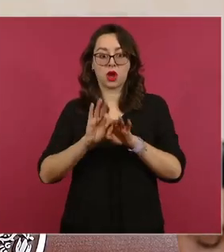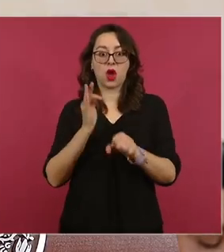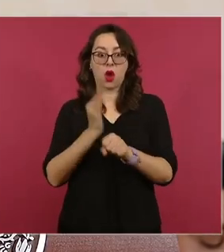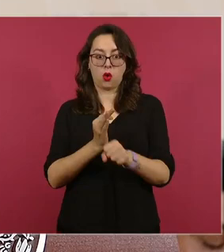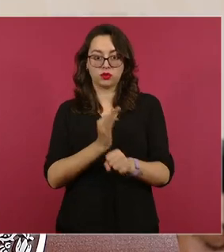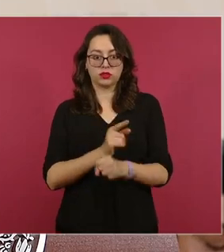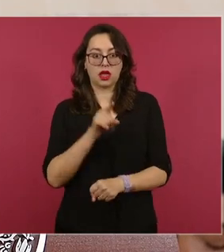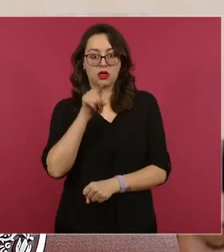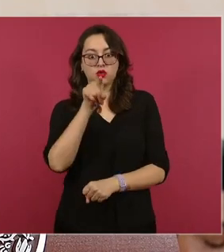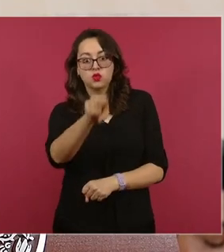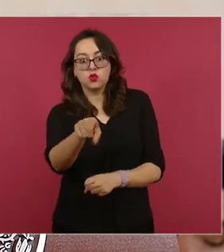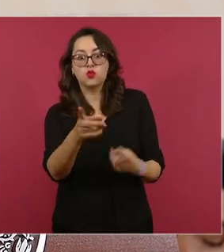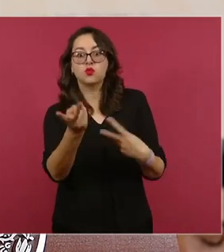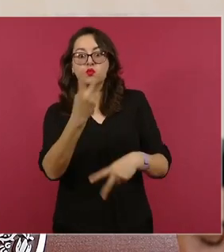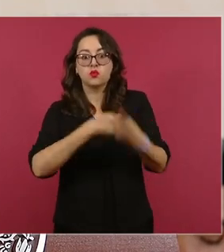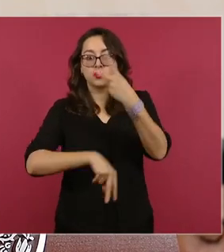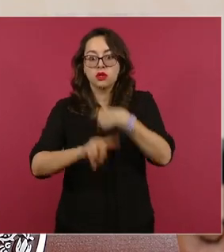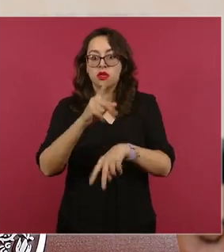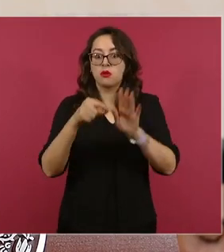tú,